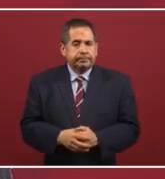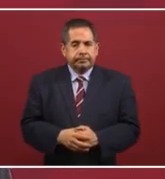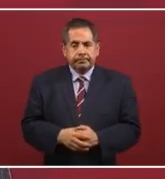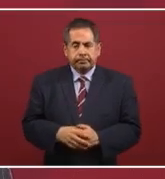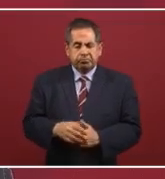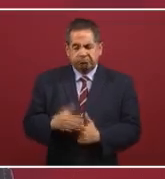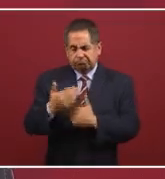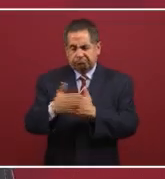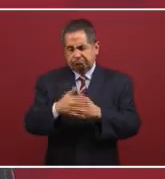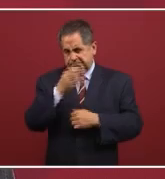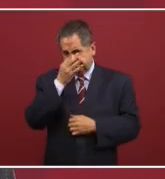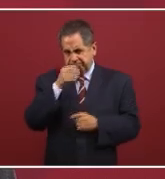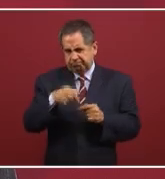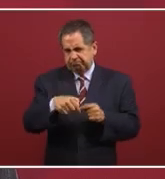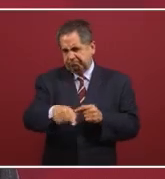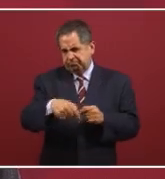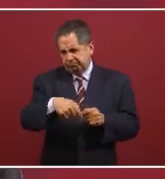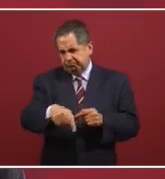Ya pronto,